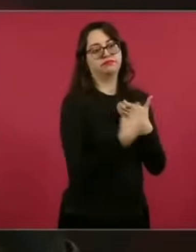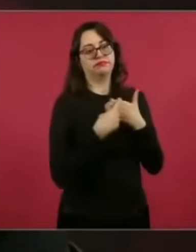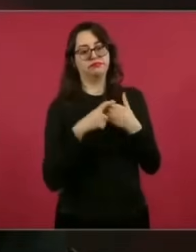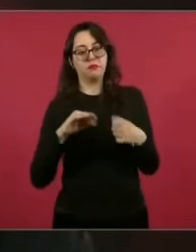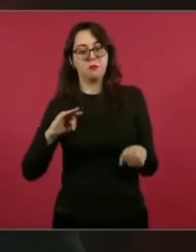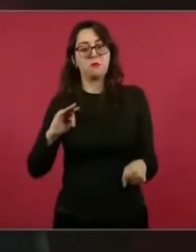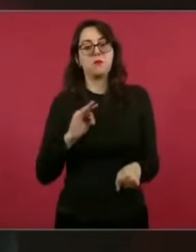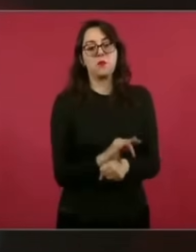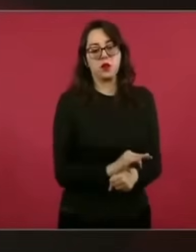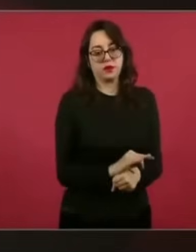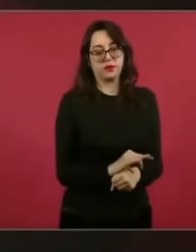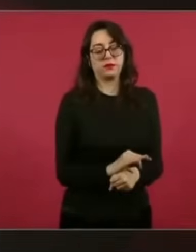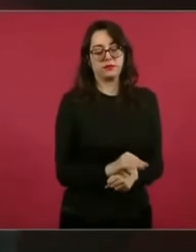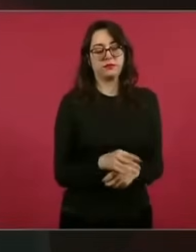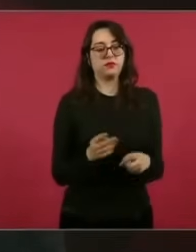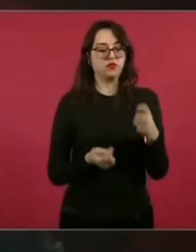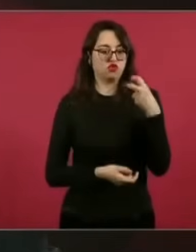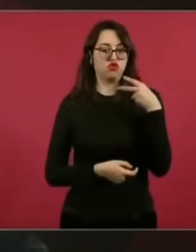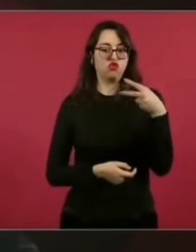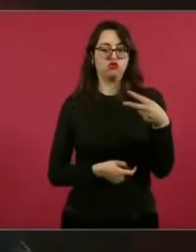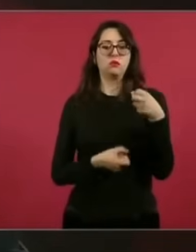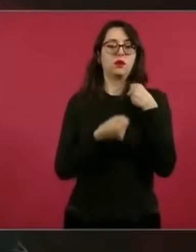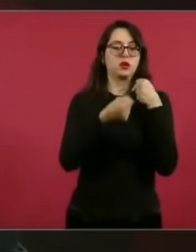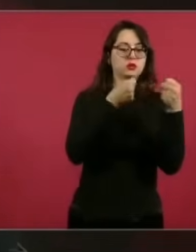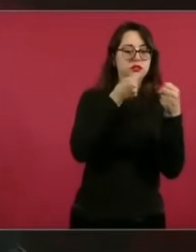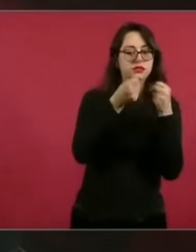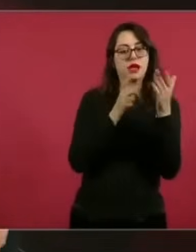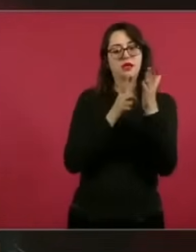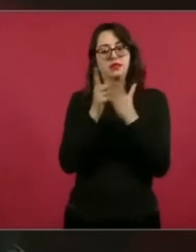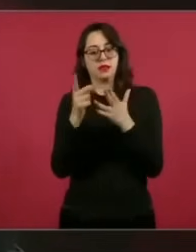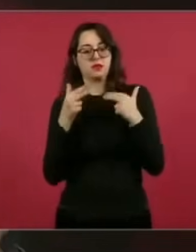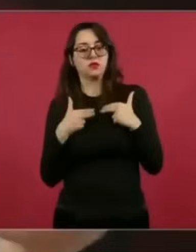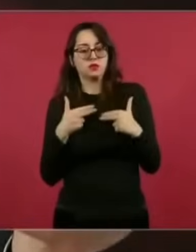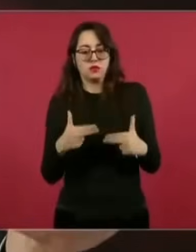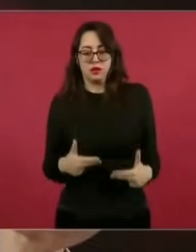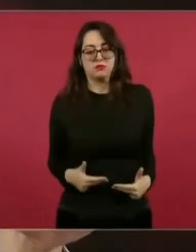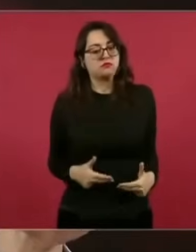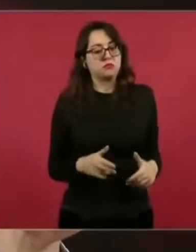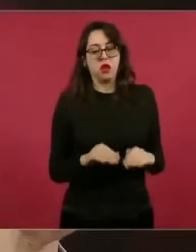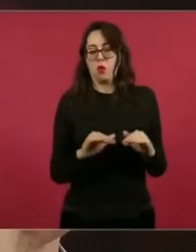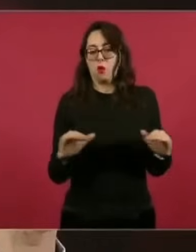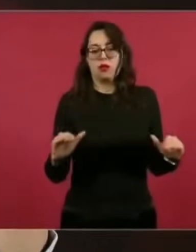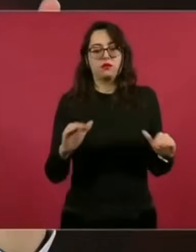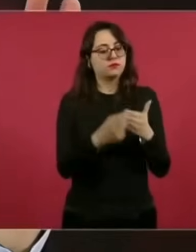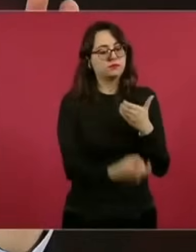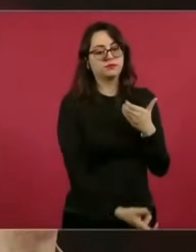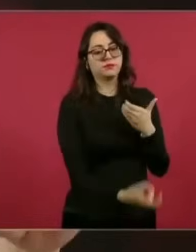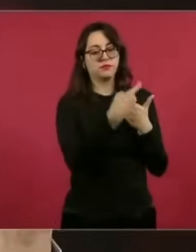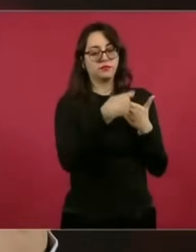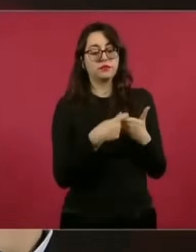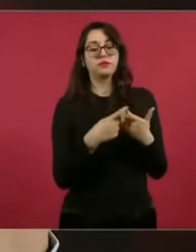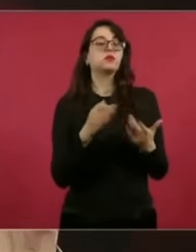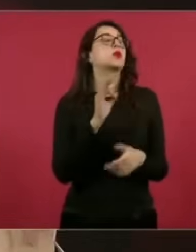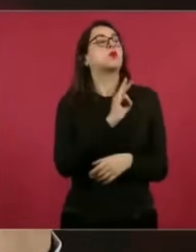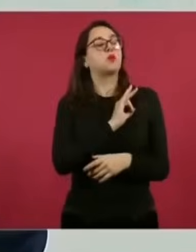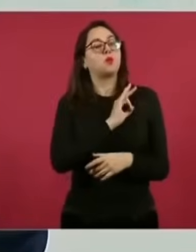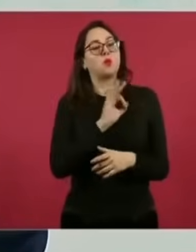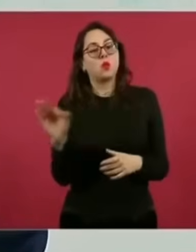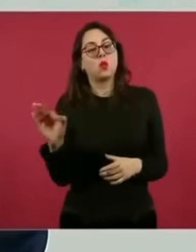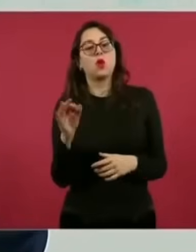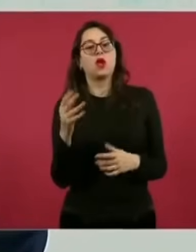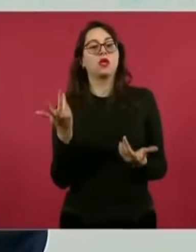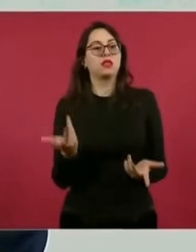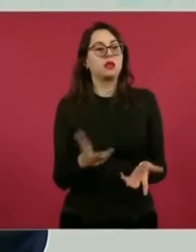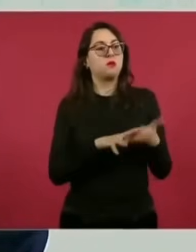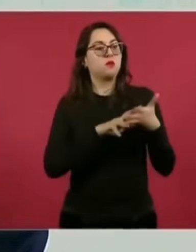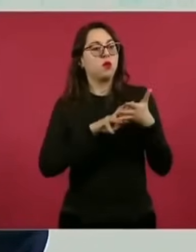comunicar o de defender derechos. Las agresiones, vale la pena señalar que pueden ser físicas,